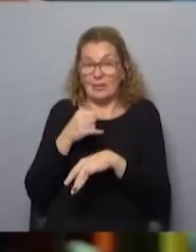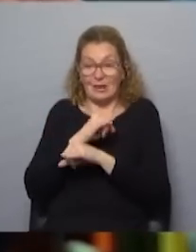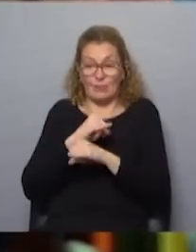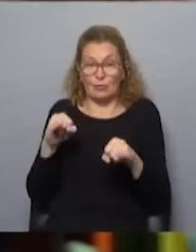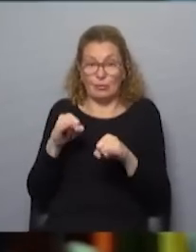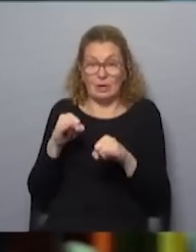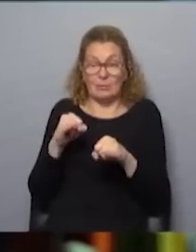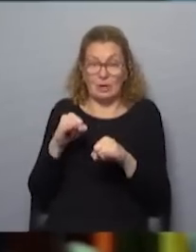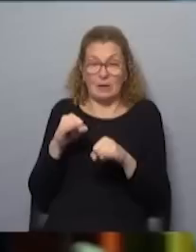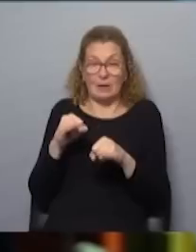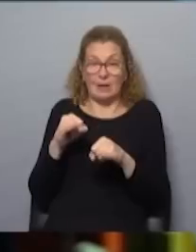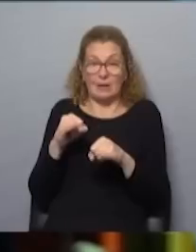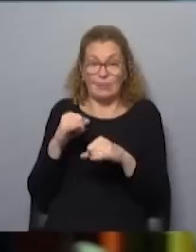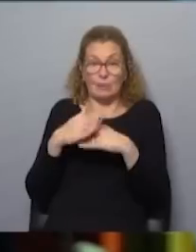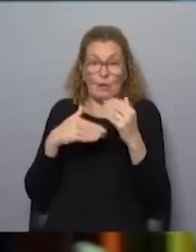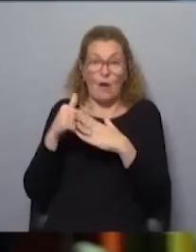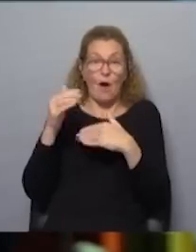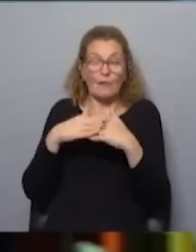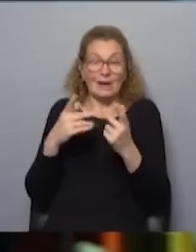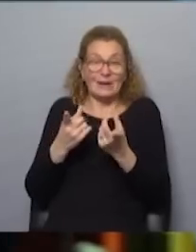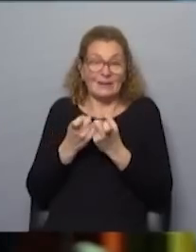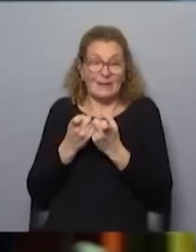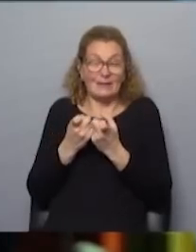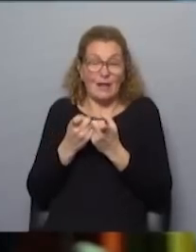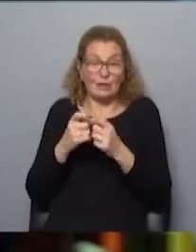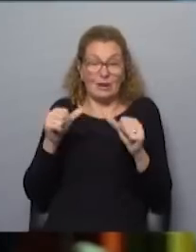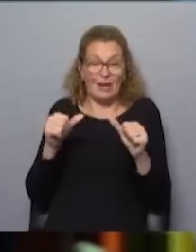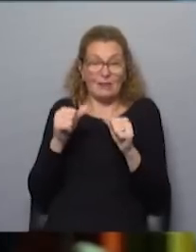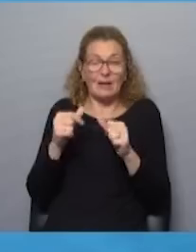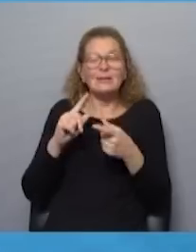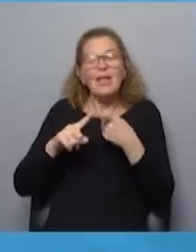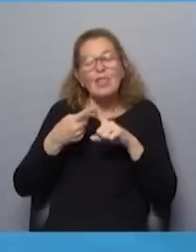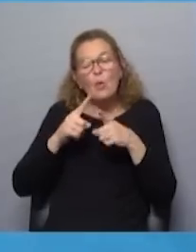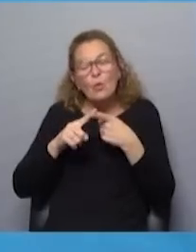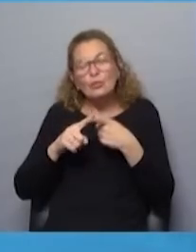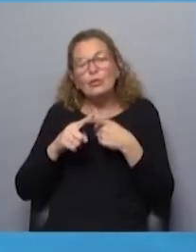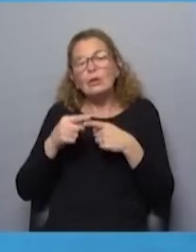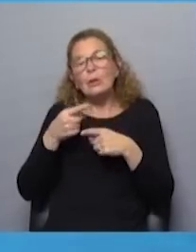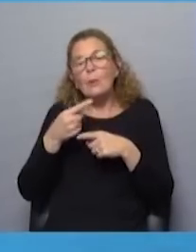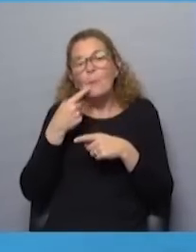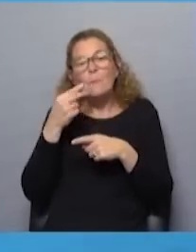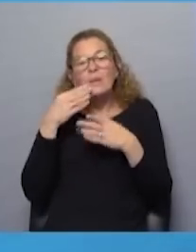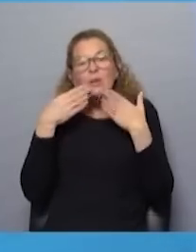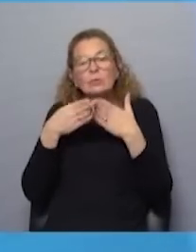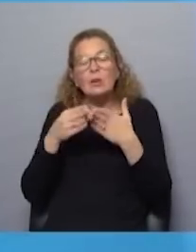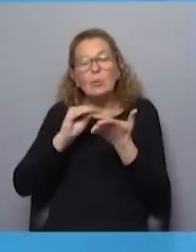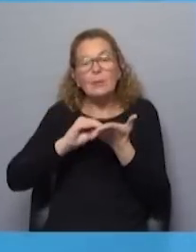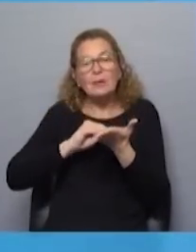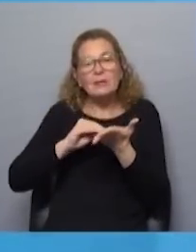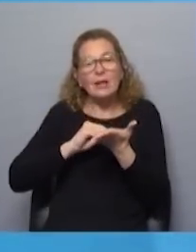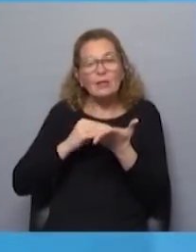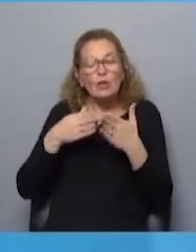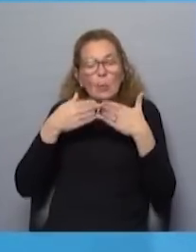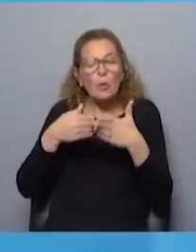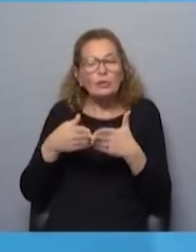esto de estas obras civiles que necesariamente tiene que realizar en esta discusión vale preguntarse cuál es el rol de la administración nacional de puertos